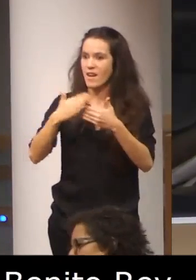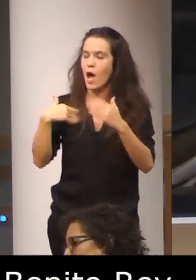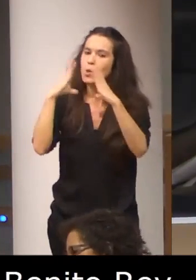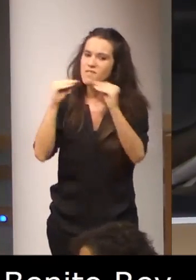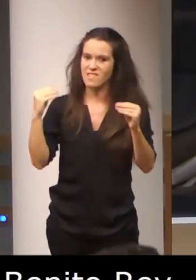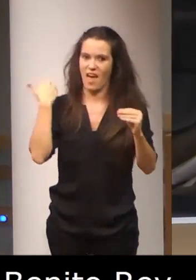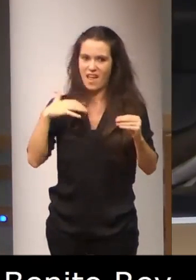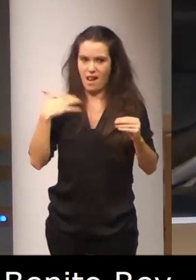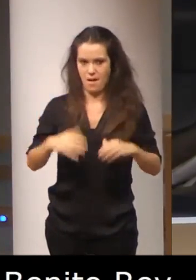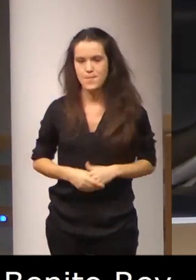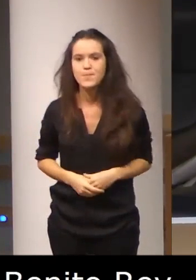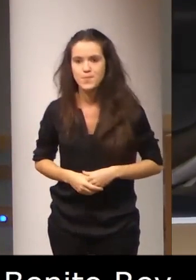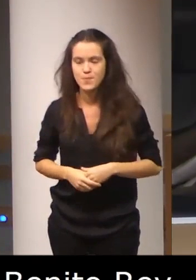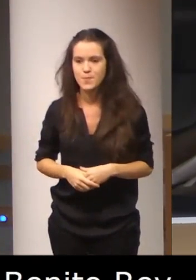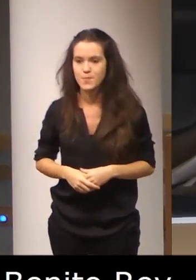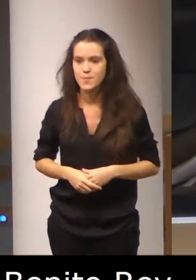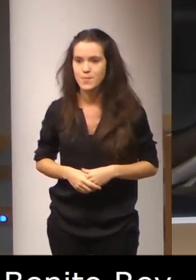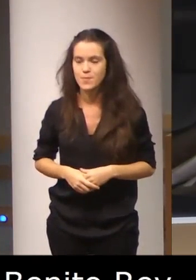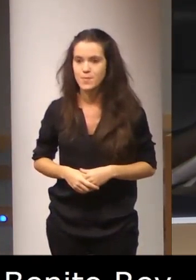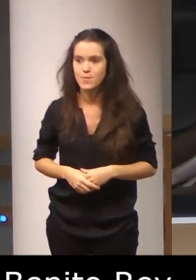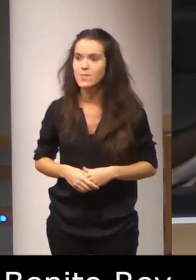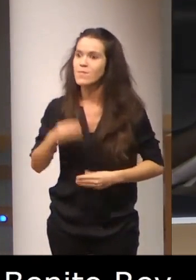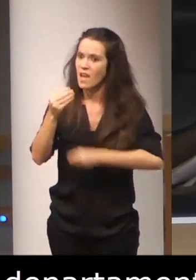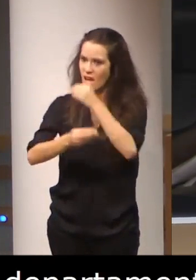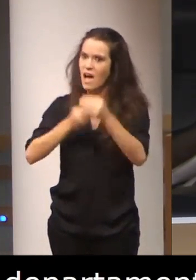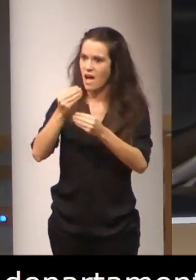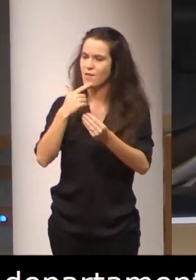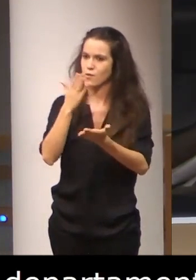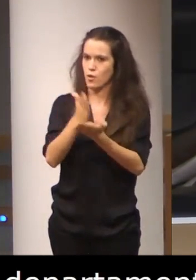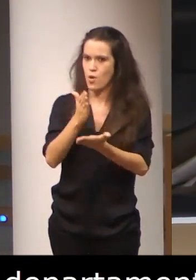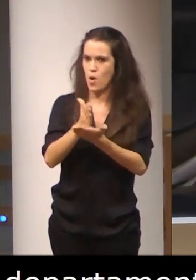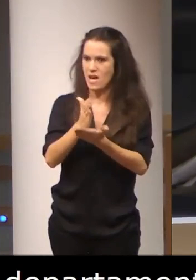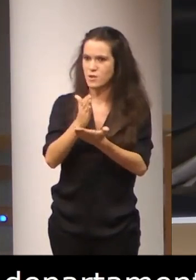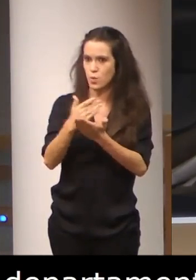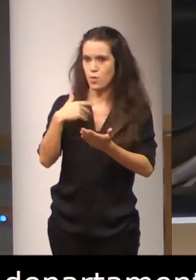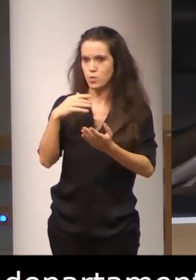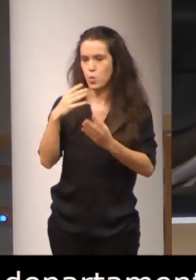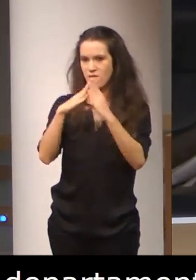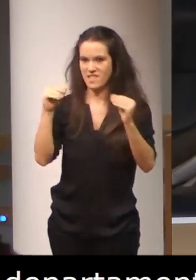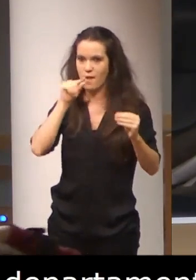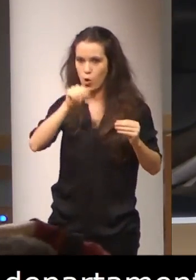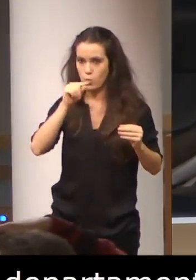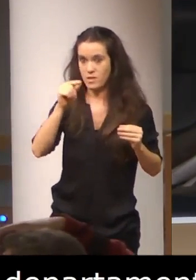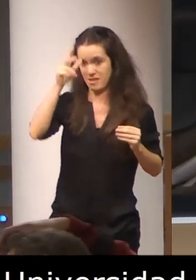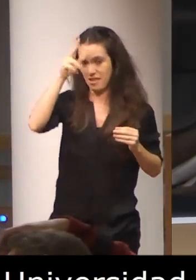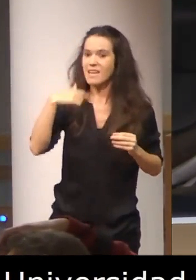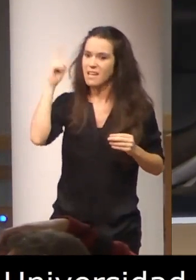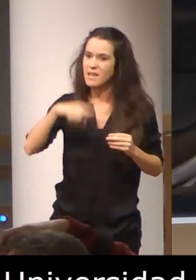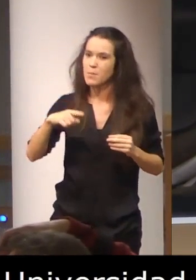Henares. Realizó estudios de germanística en la Complutense y en la Ruhr Universitat Bochum.